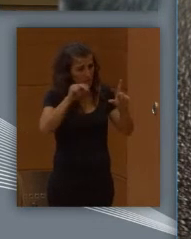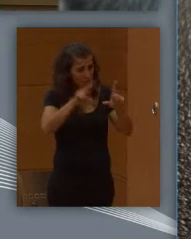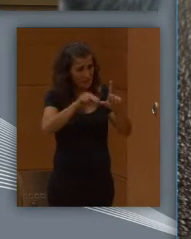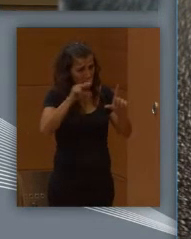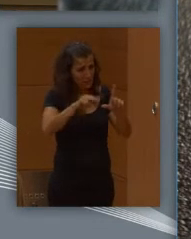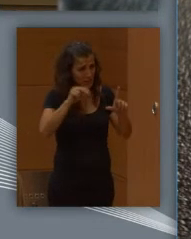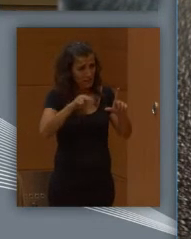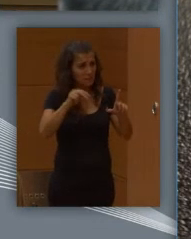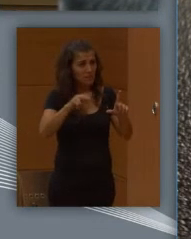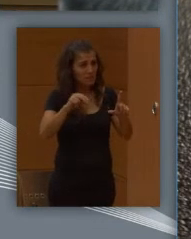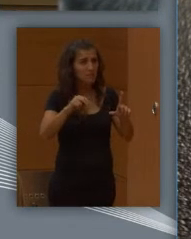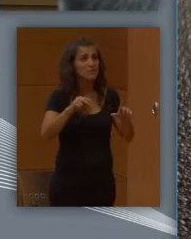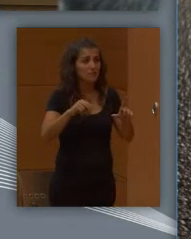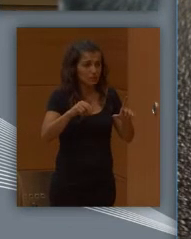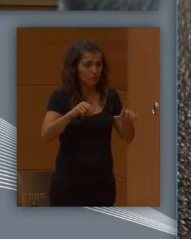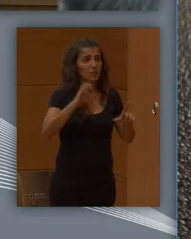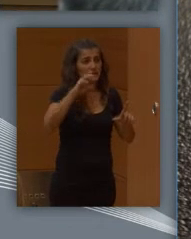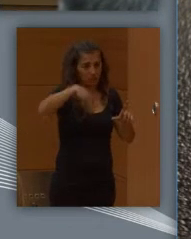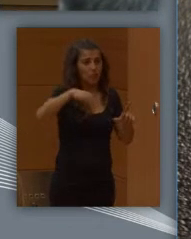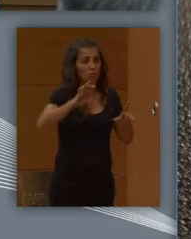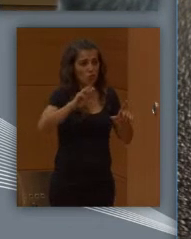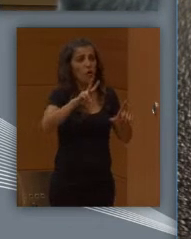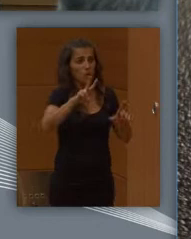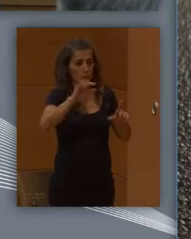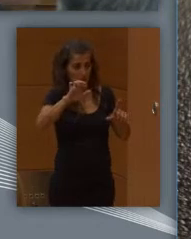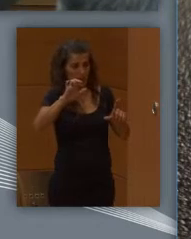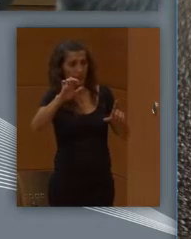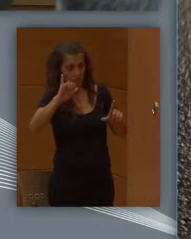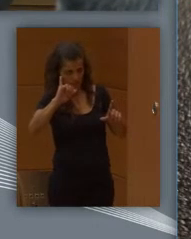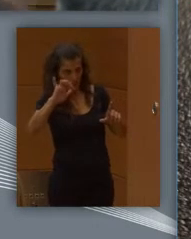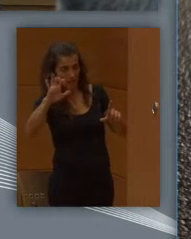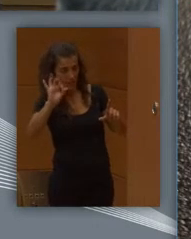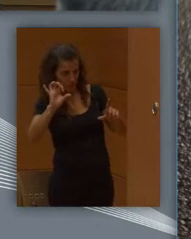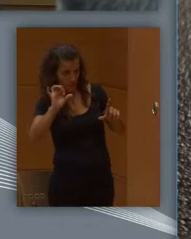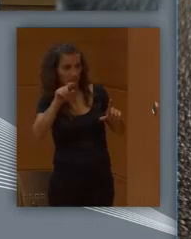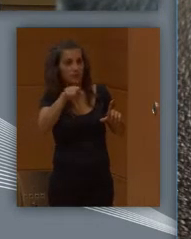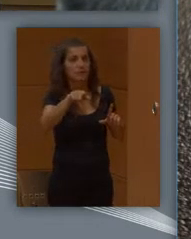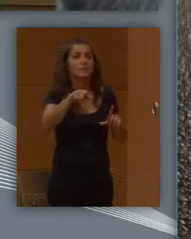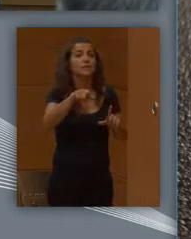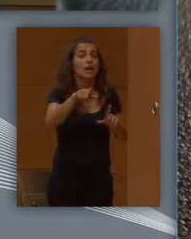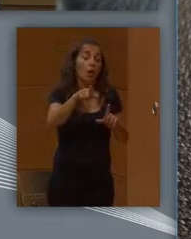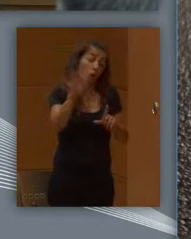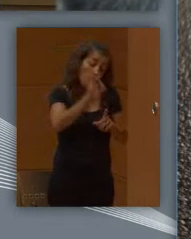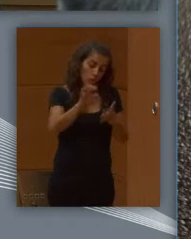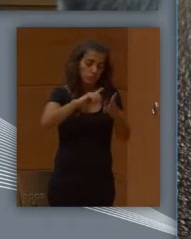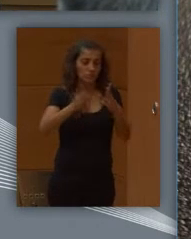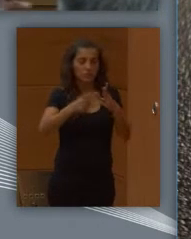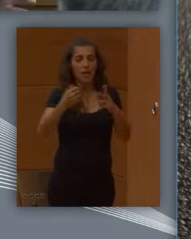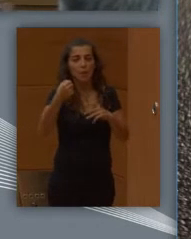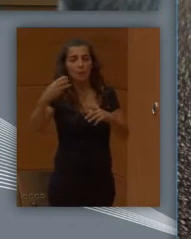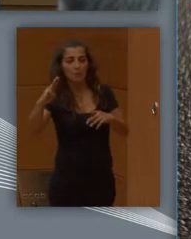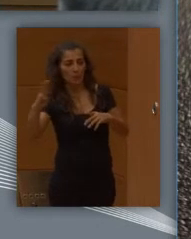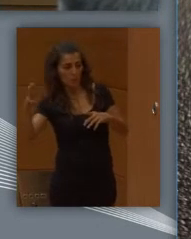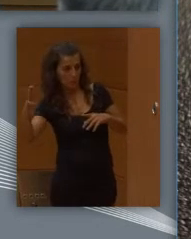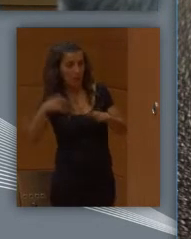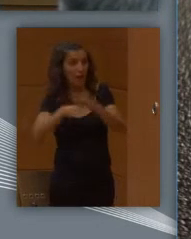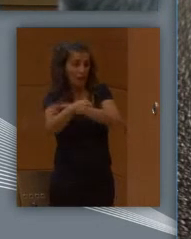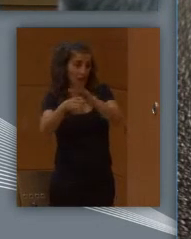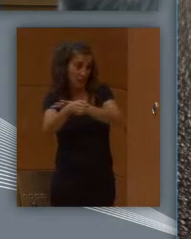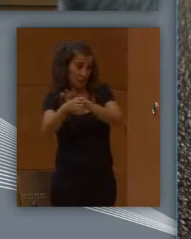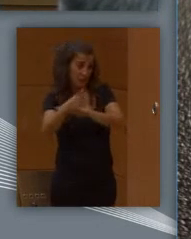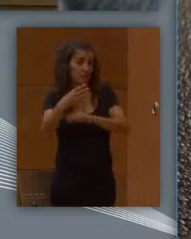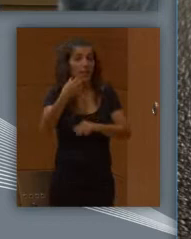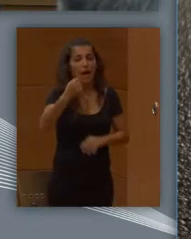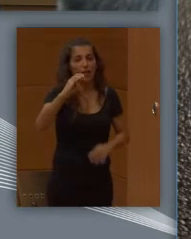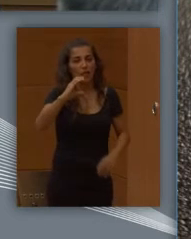introduce el factor de participación del ciudadano en la propia aplicación. O la aplicación Accessibility, que quizá en este foro tenga